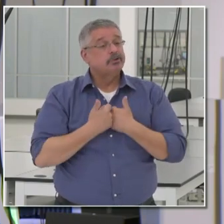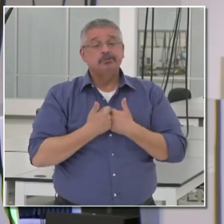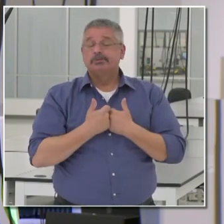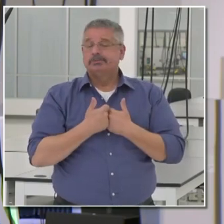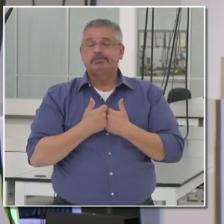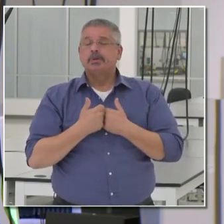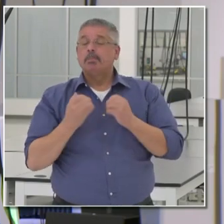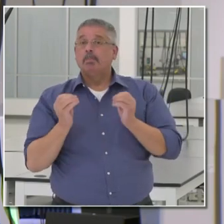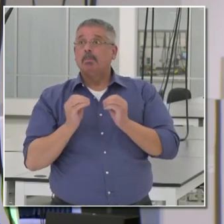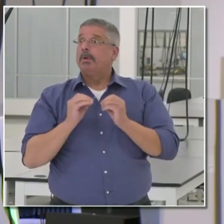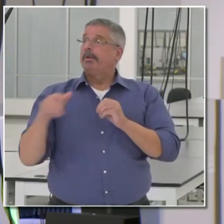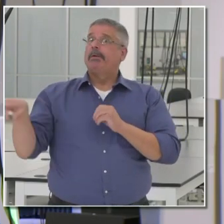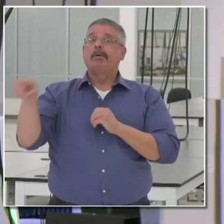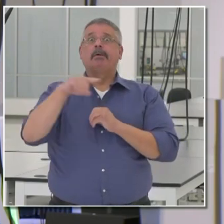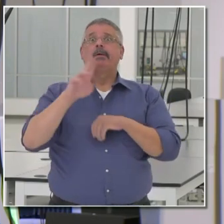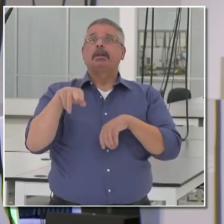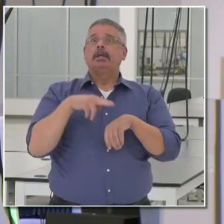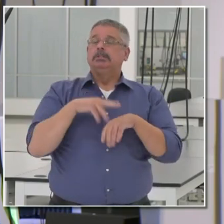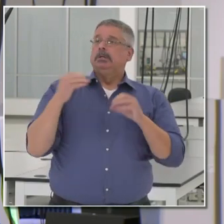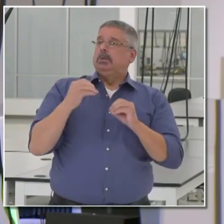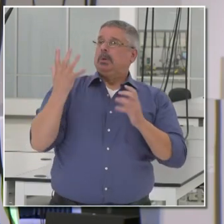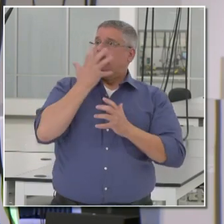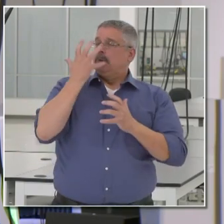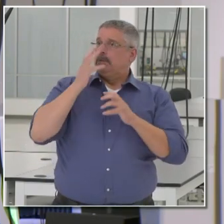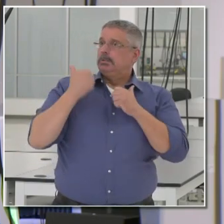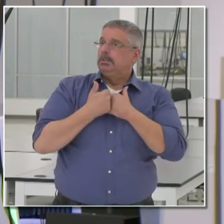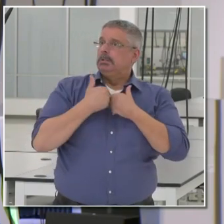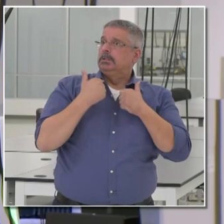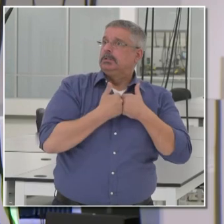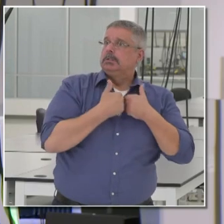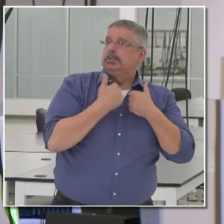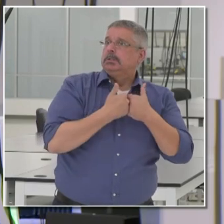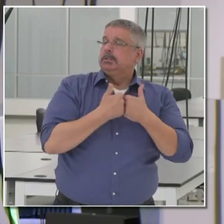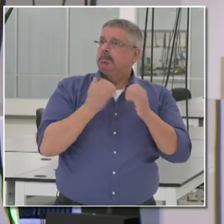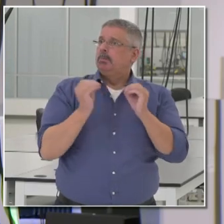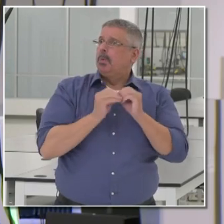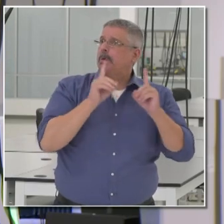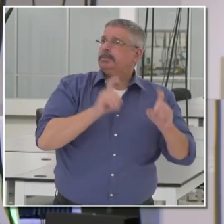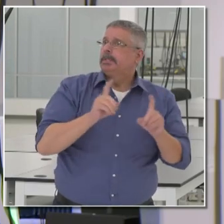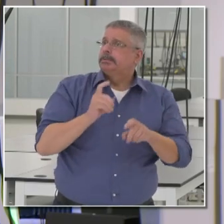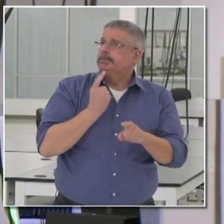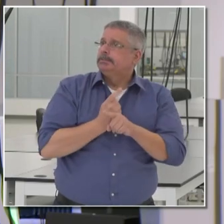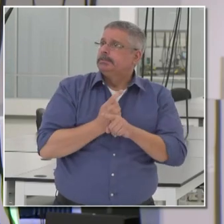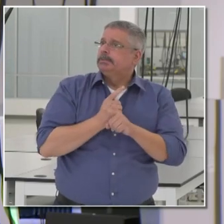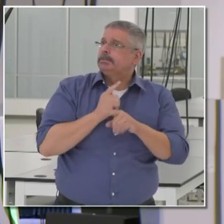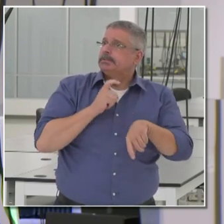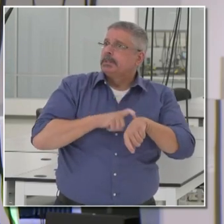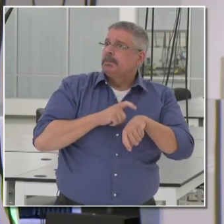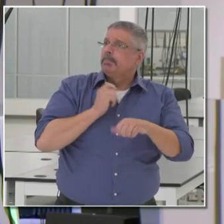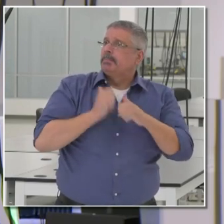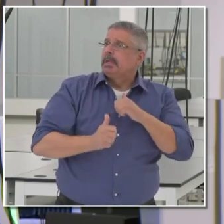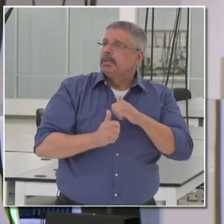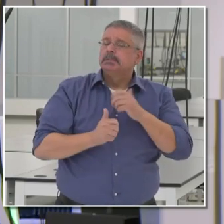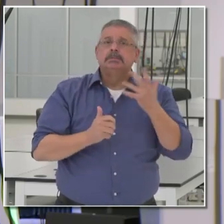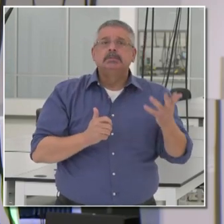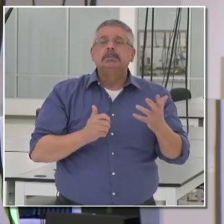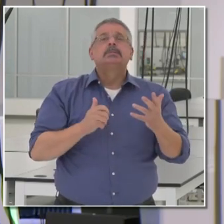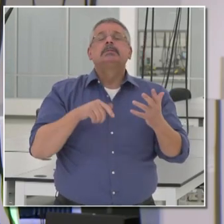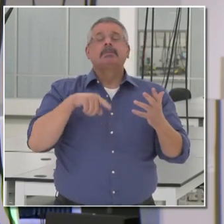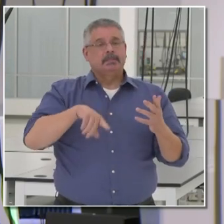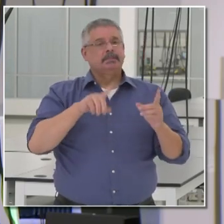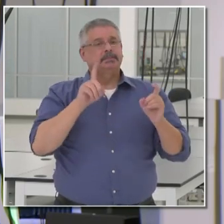mayor en no menos reto en otros estados el obtener resultados a tiempo pero este laboratorio promete